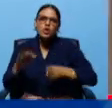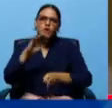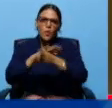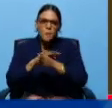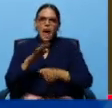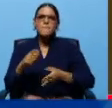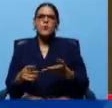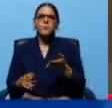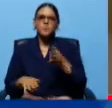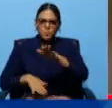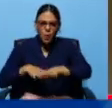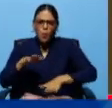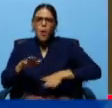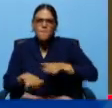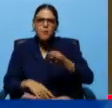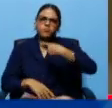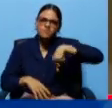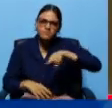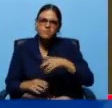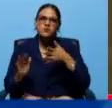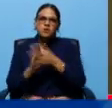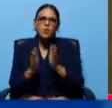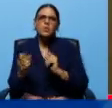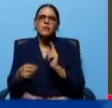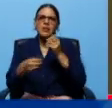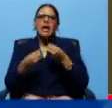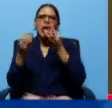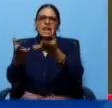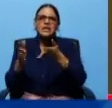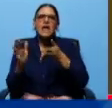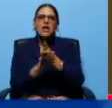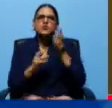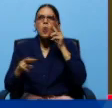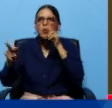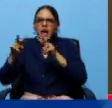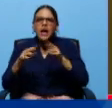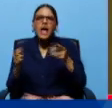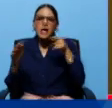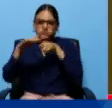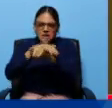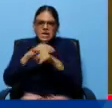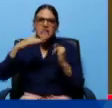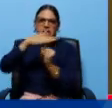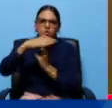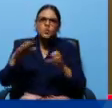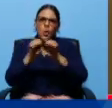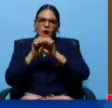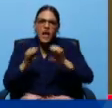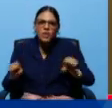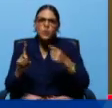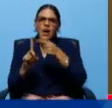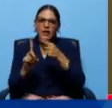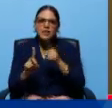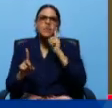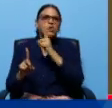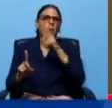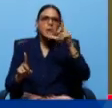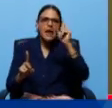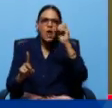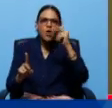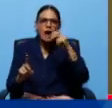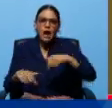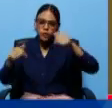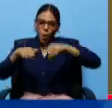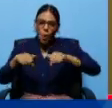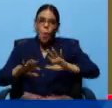precisamente avanzando en la entrega de este complejo educativo Leonardo Infante. Hoy,